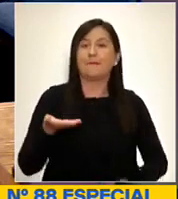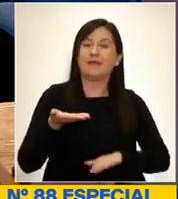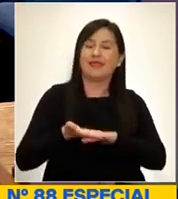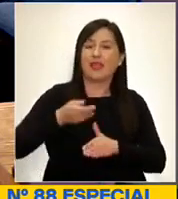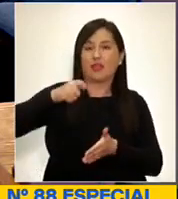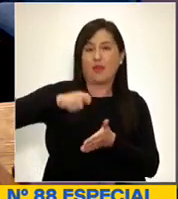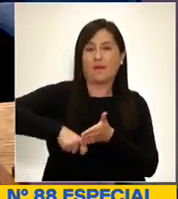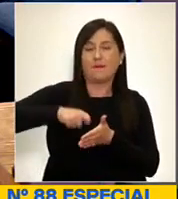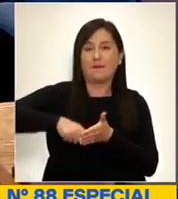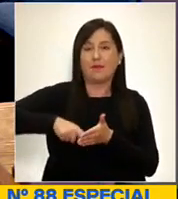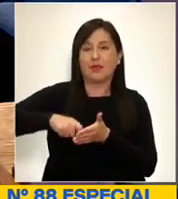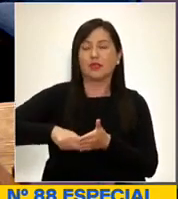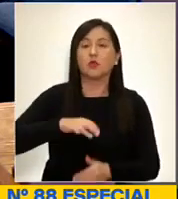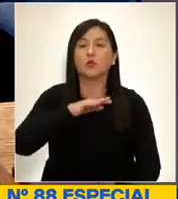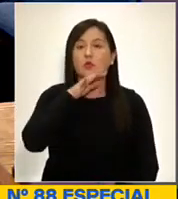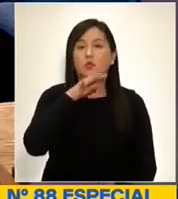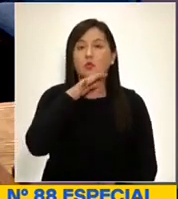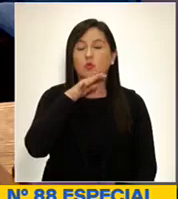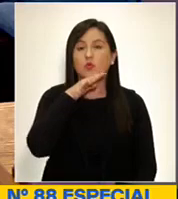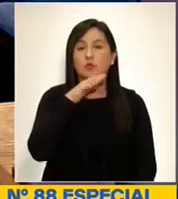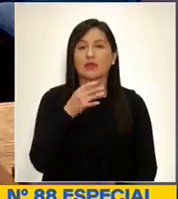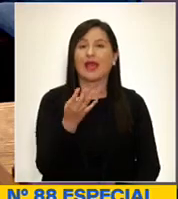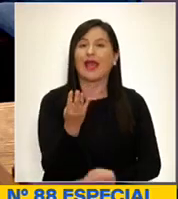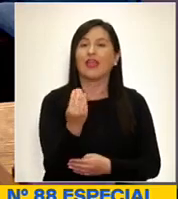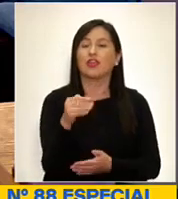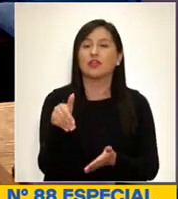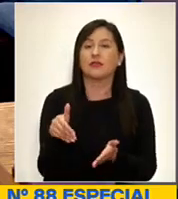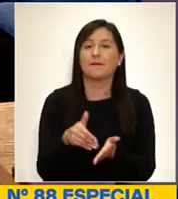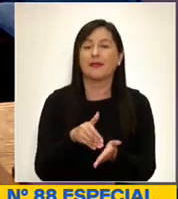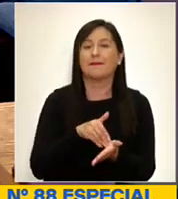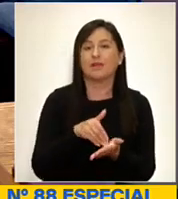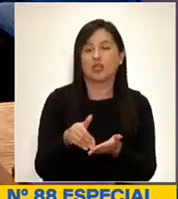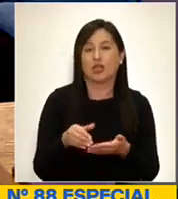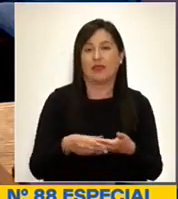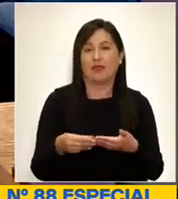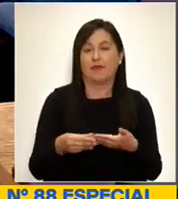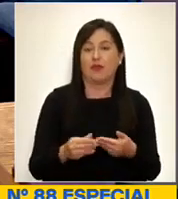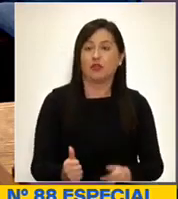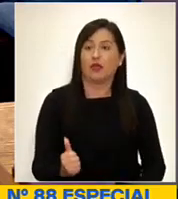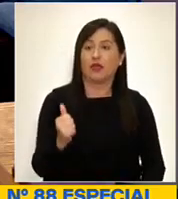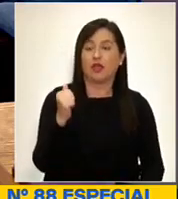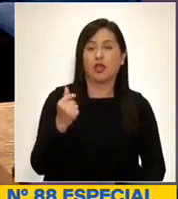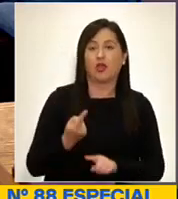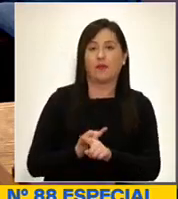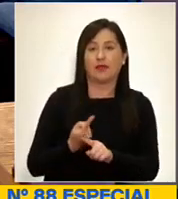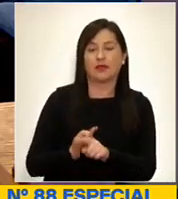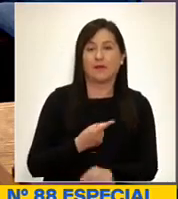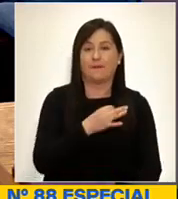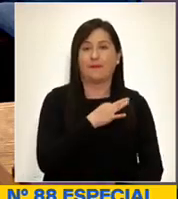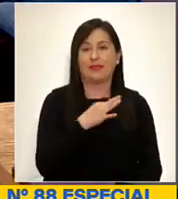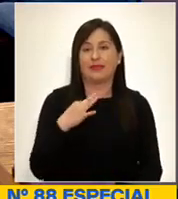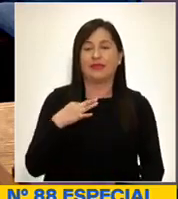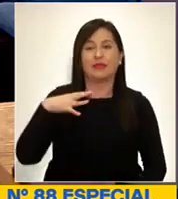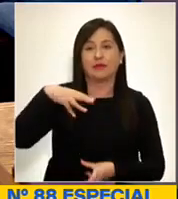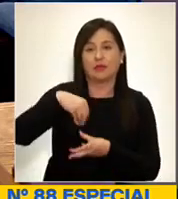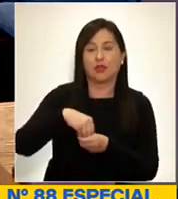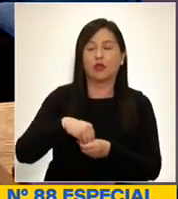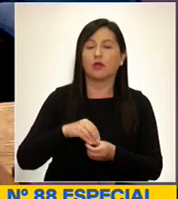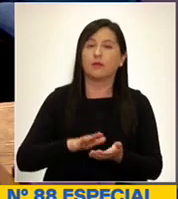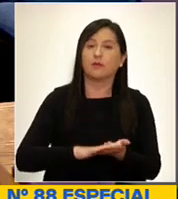que los dejen utilizar un saldo de 14,000 millones de pesos ayer conversábamos con la ministra del interior y por